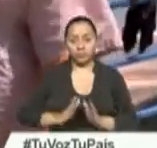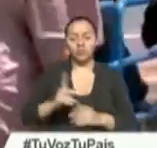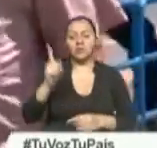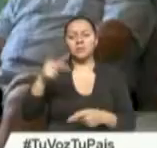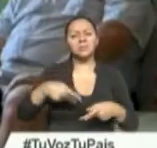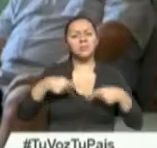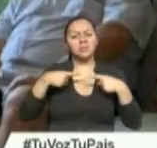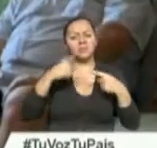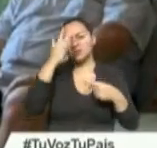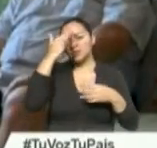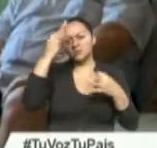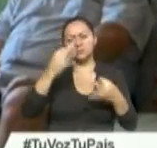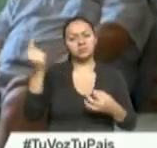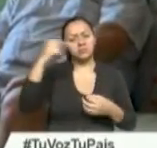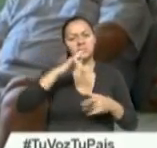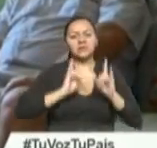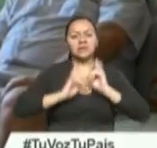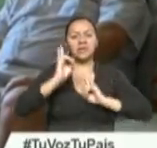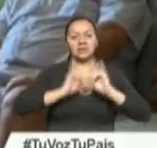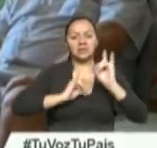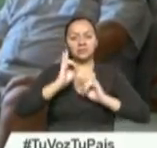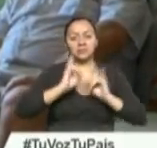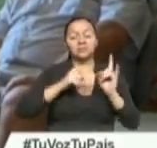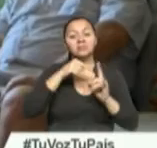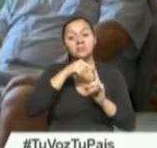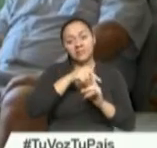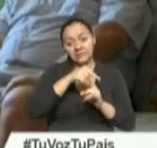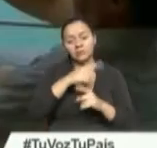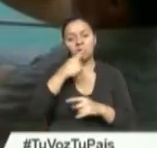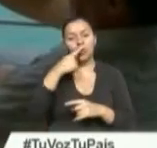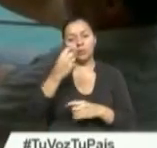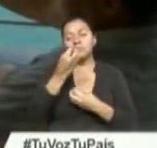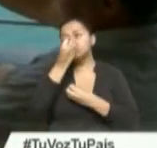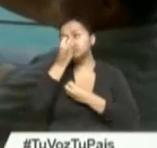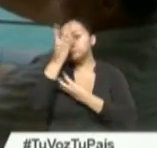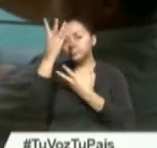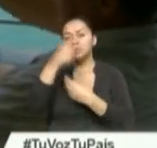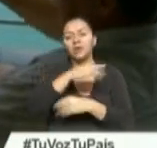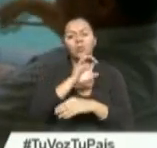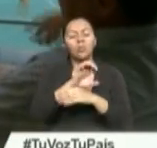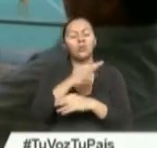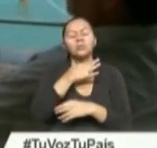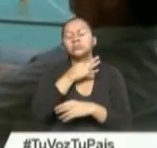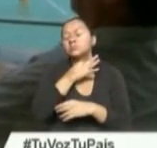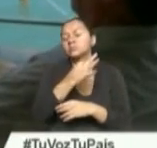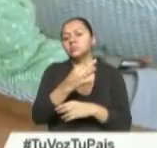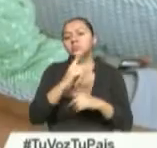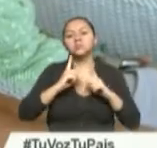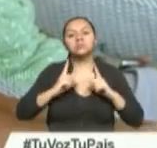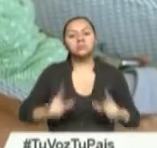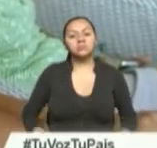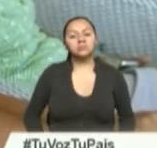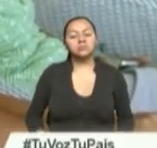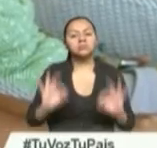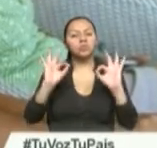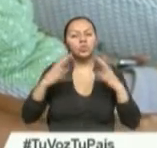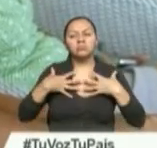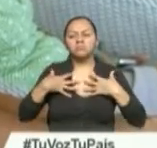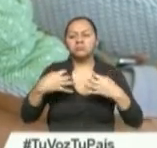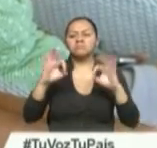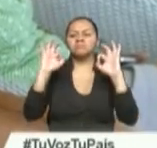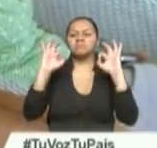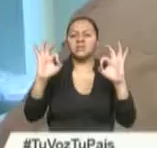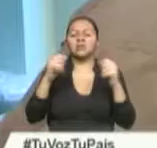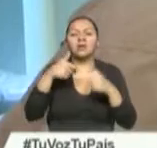Santa Elena. La nota destaca que lo que a Santos le agradó de Ecuador es el estilo de vida sano y satisfactorio que alcanza